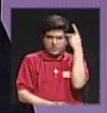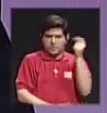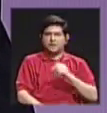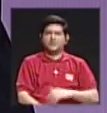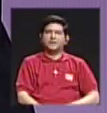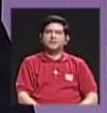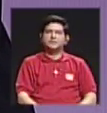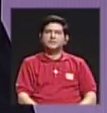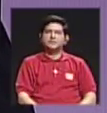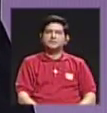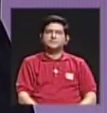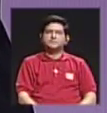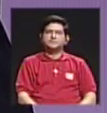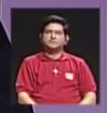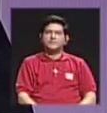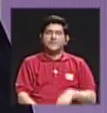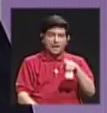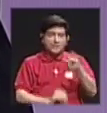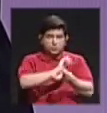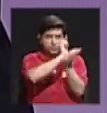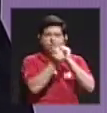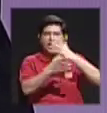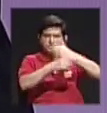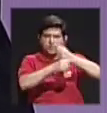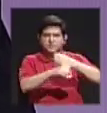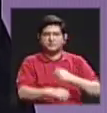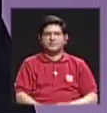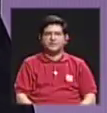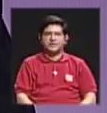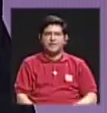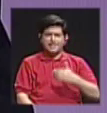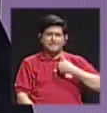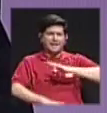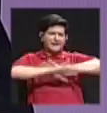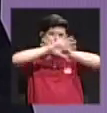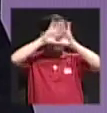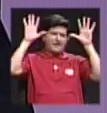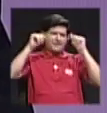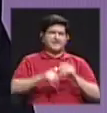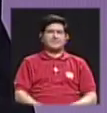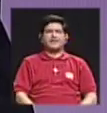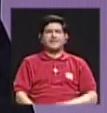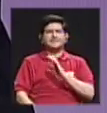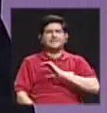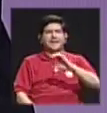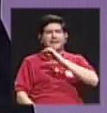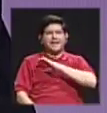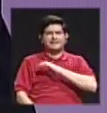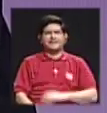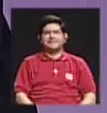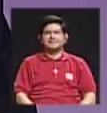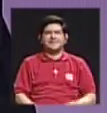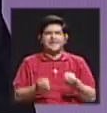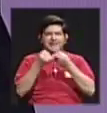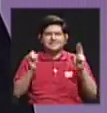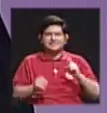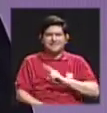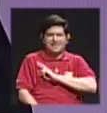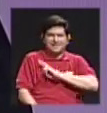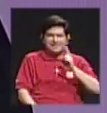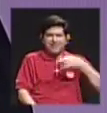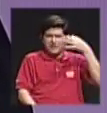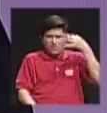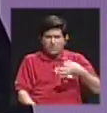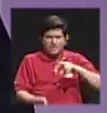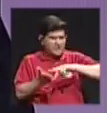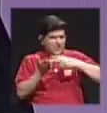de hacer ese cambio. O sea, hay que tener muy claro que la laicidad no es sinónimo de